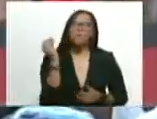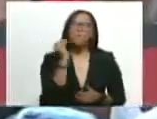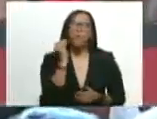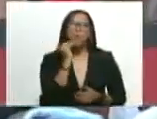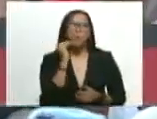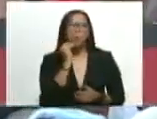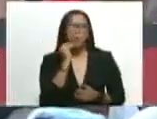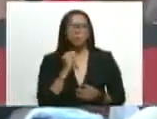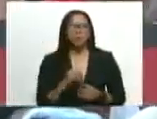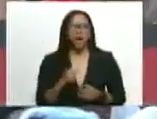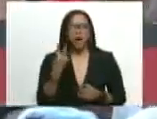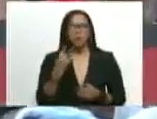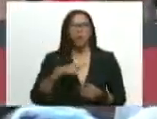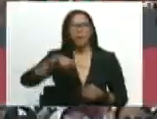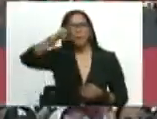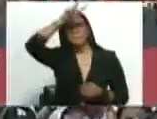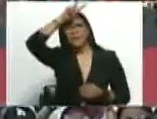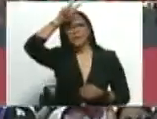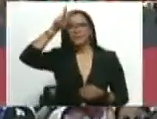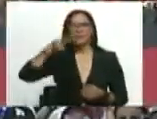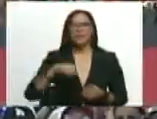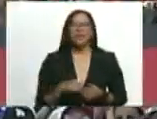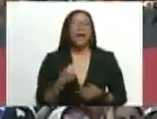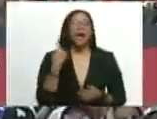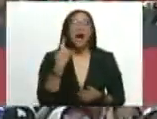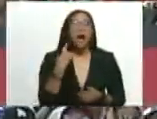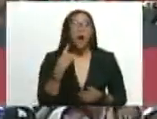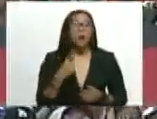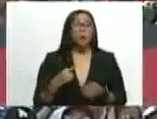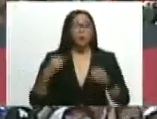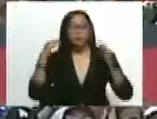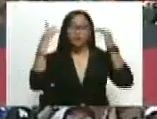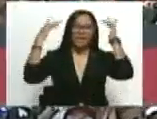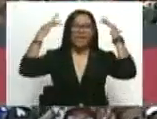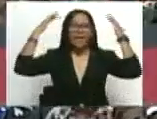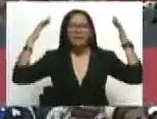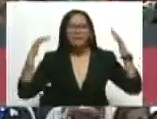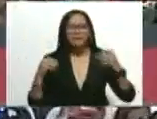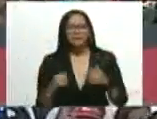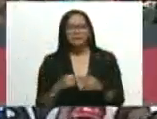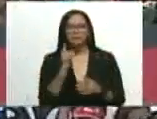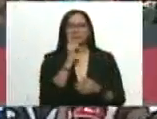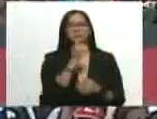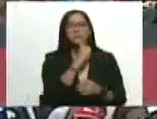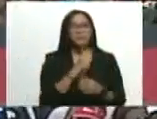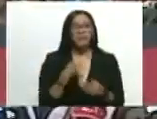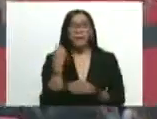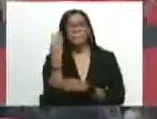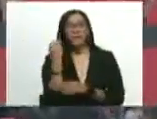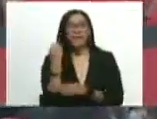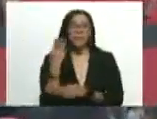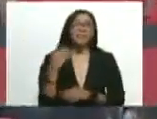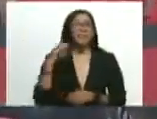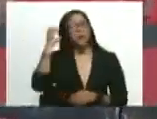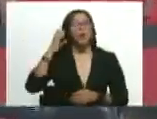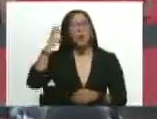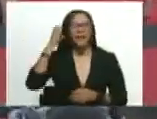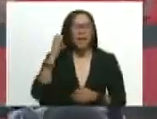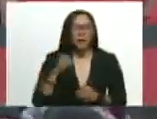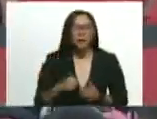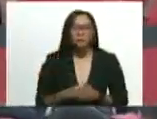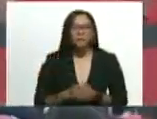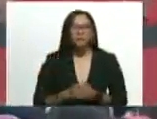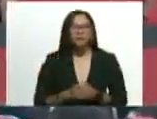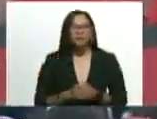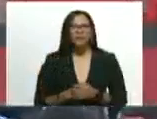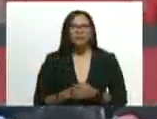a unos imbéciles a unos delirantes que se llaman parlamento europeo que